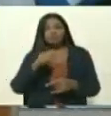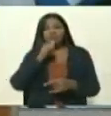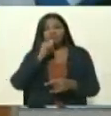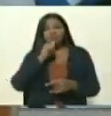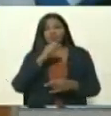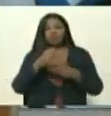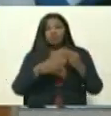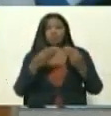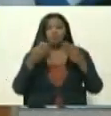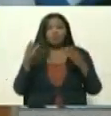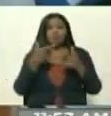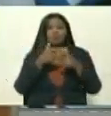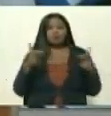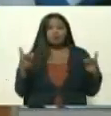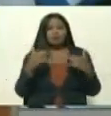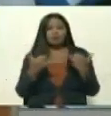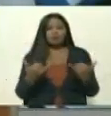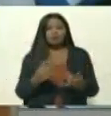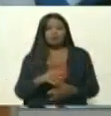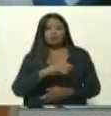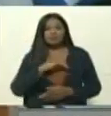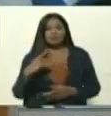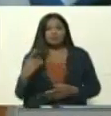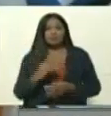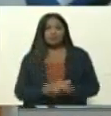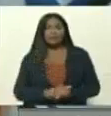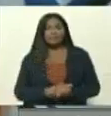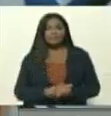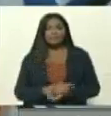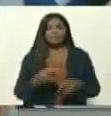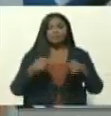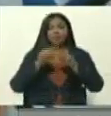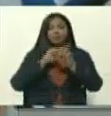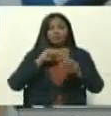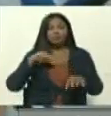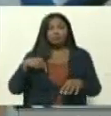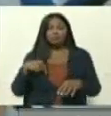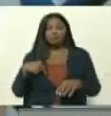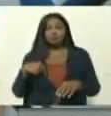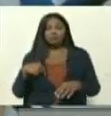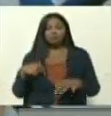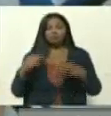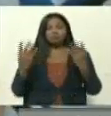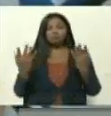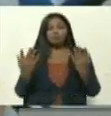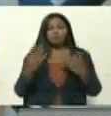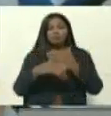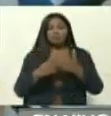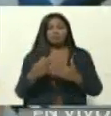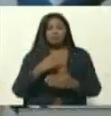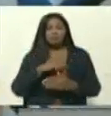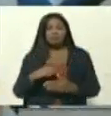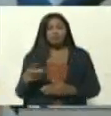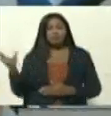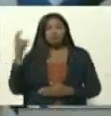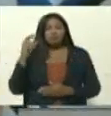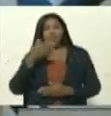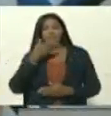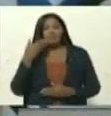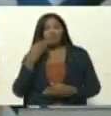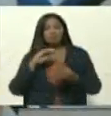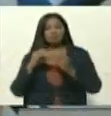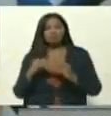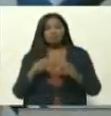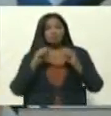como público en general, así lo deseen, estamos obviamente de manos abiertas para oír, para mejorar y